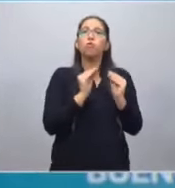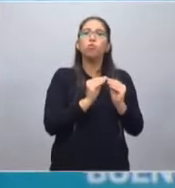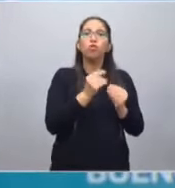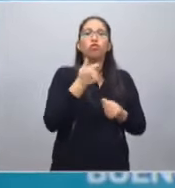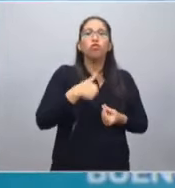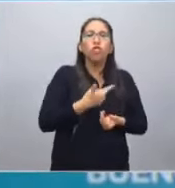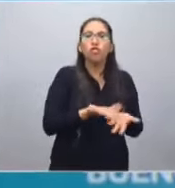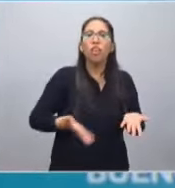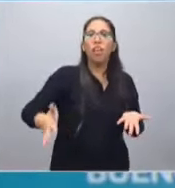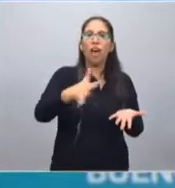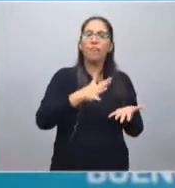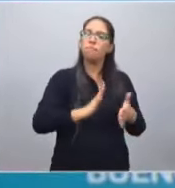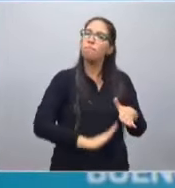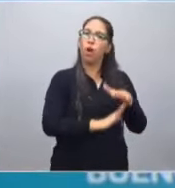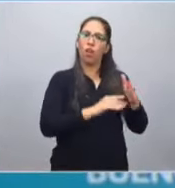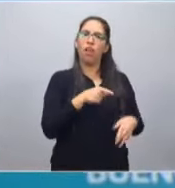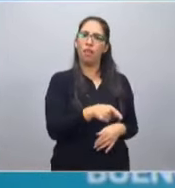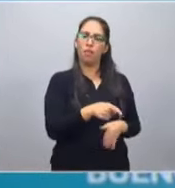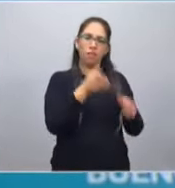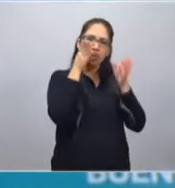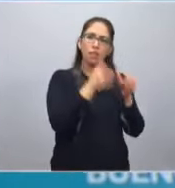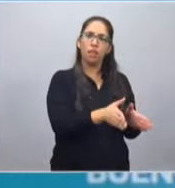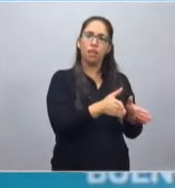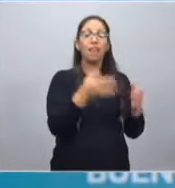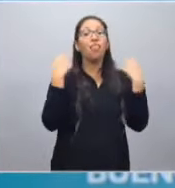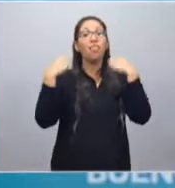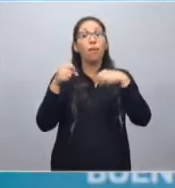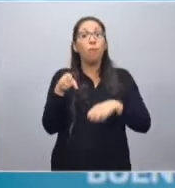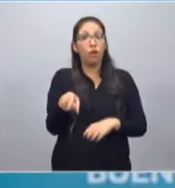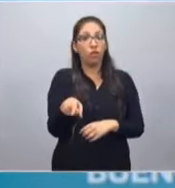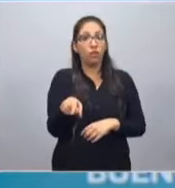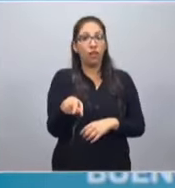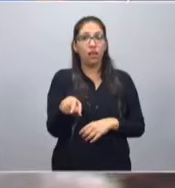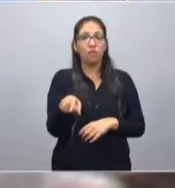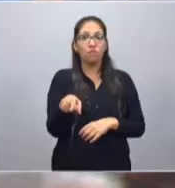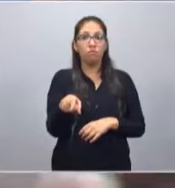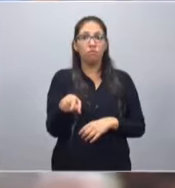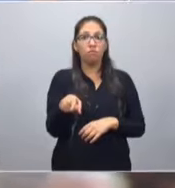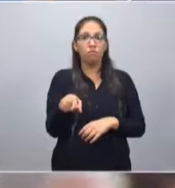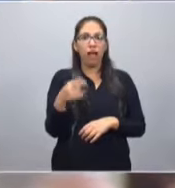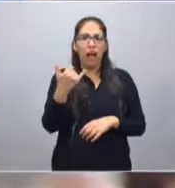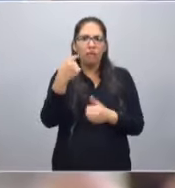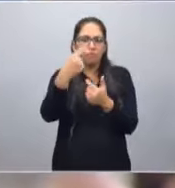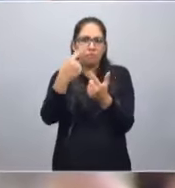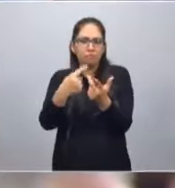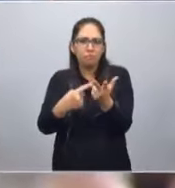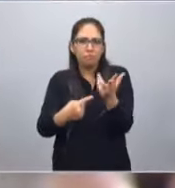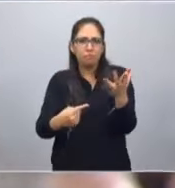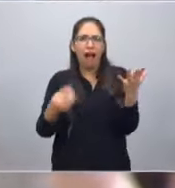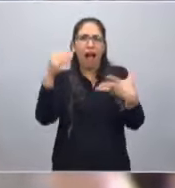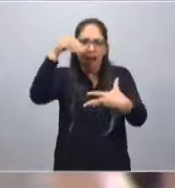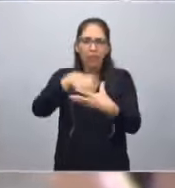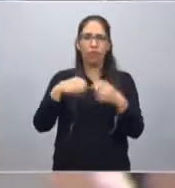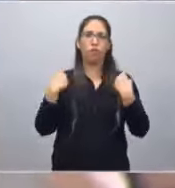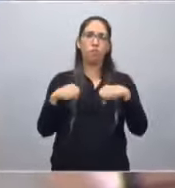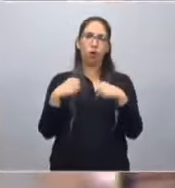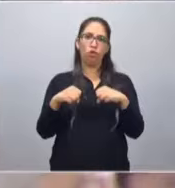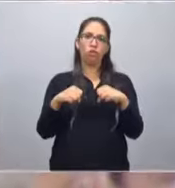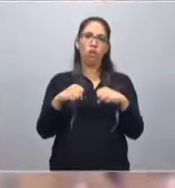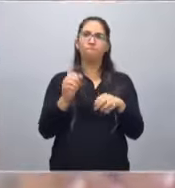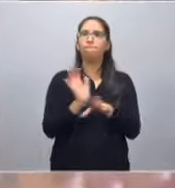prioridad y también en este caso al deporte con todo lo que eso implica el deporte como